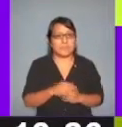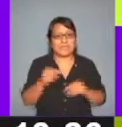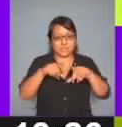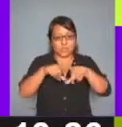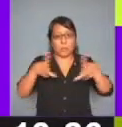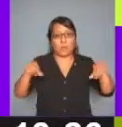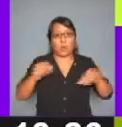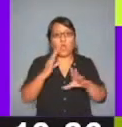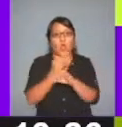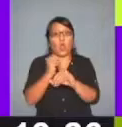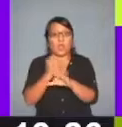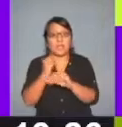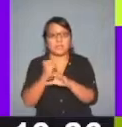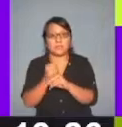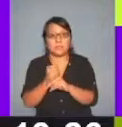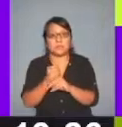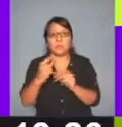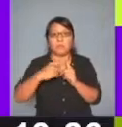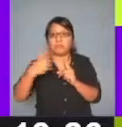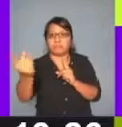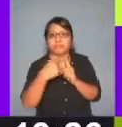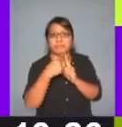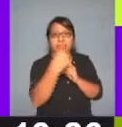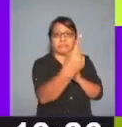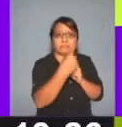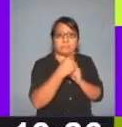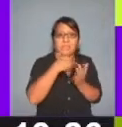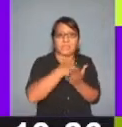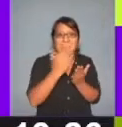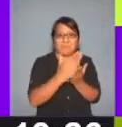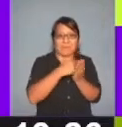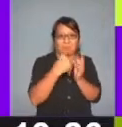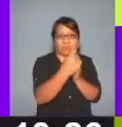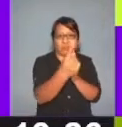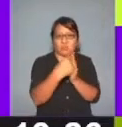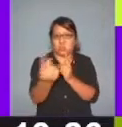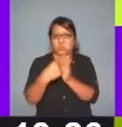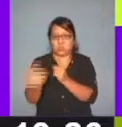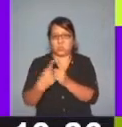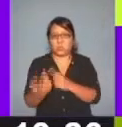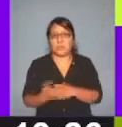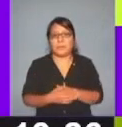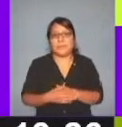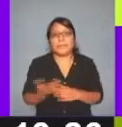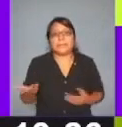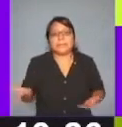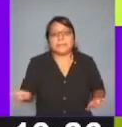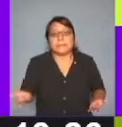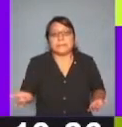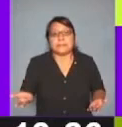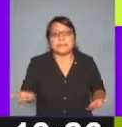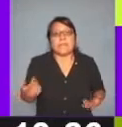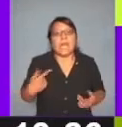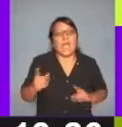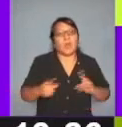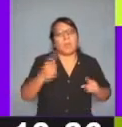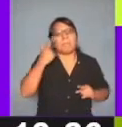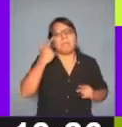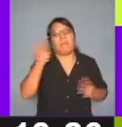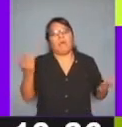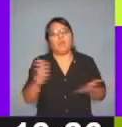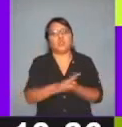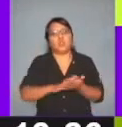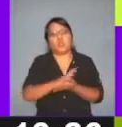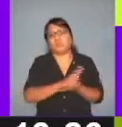colectivos que van hacia el interior de la provincia pero eh Bueno es alguno que puede pensar que es una solución